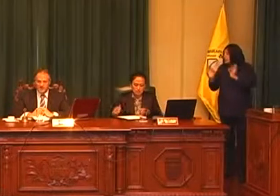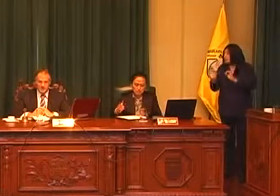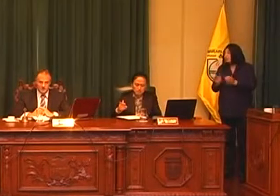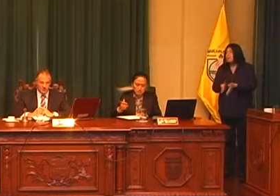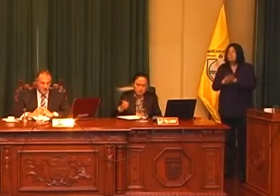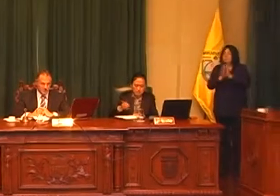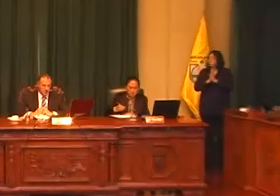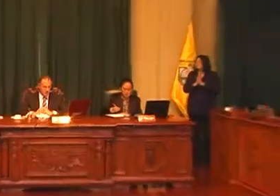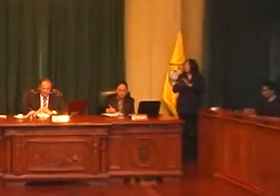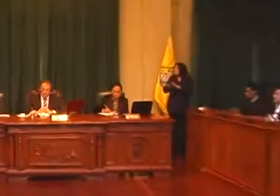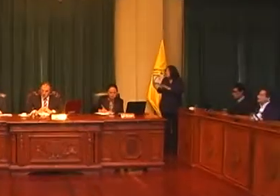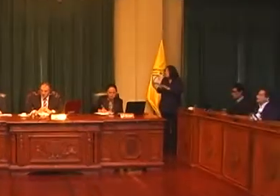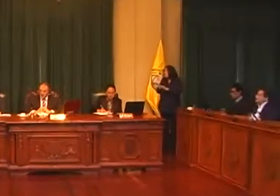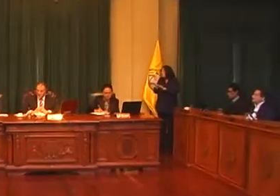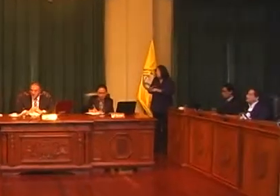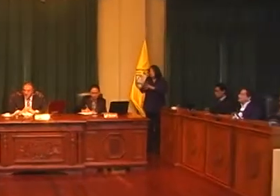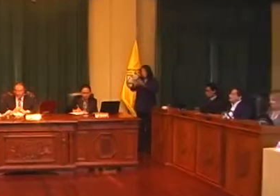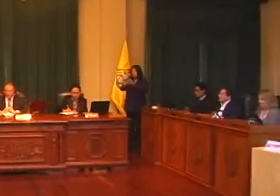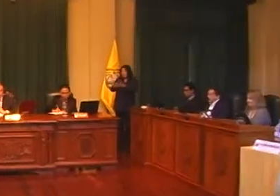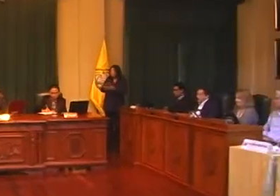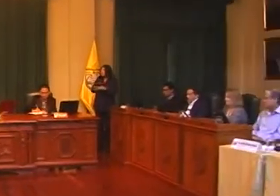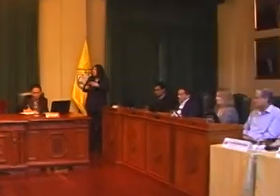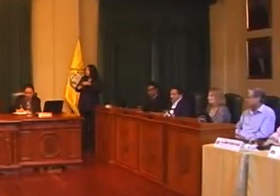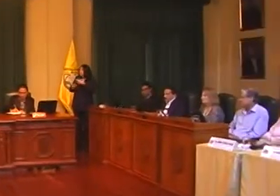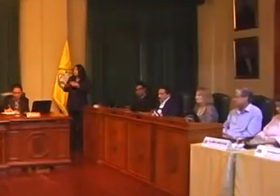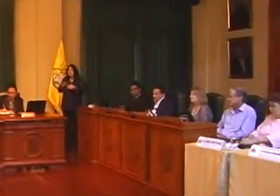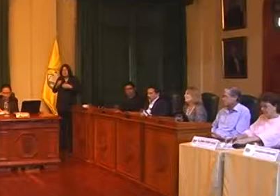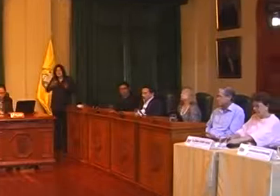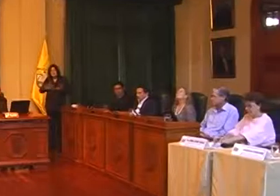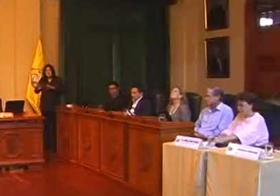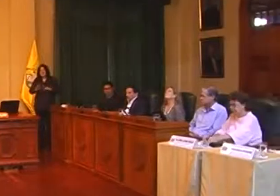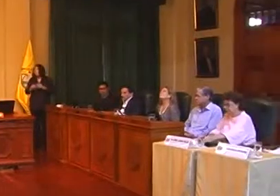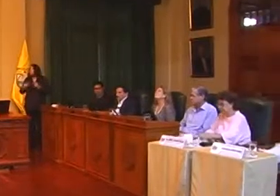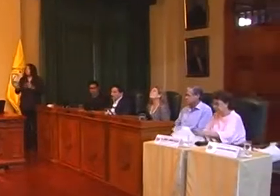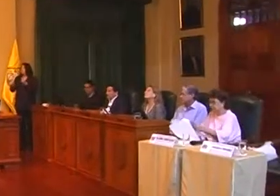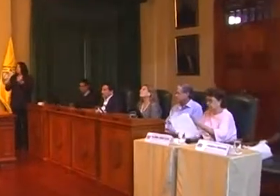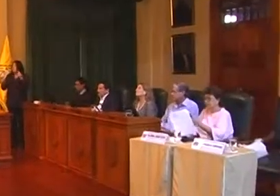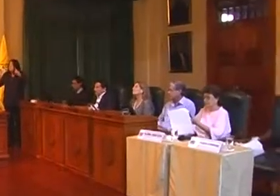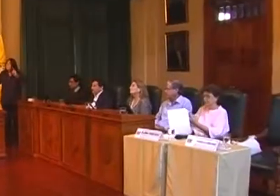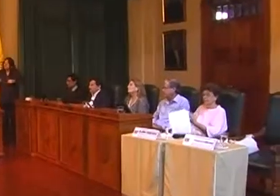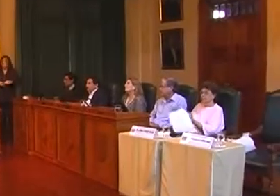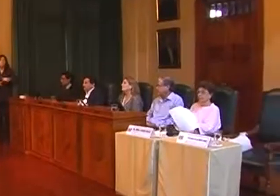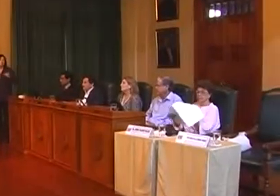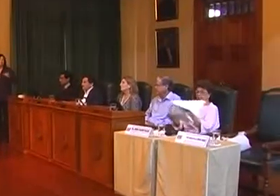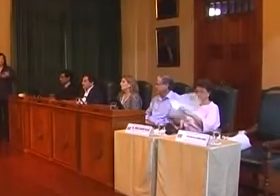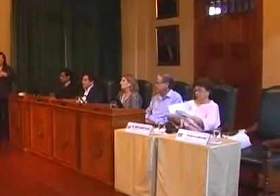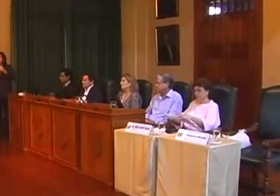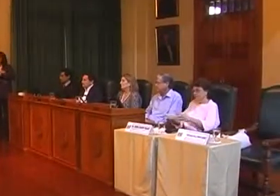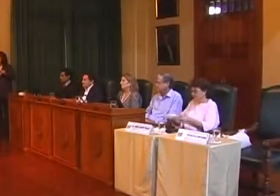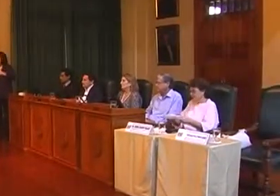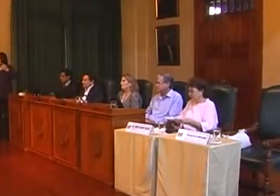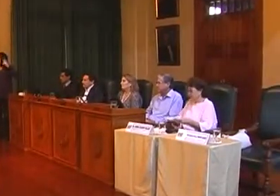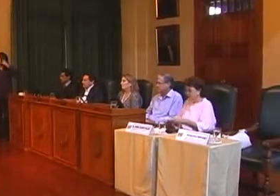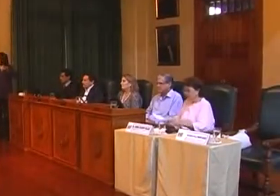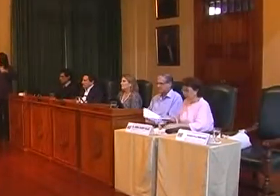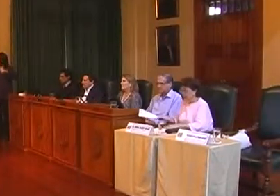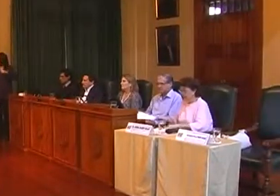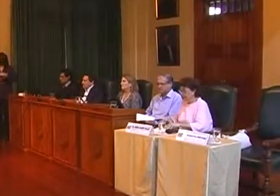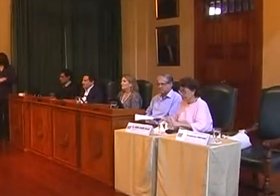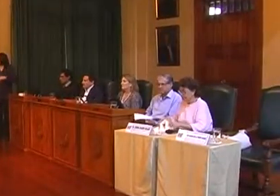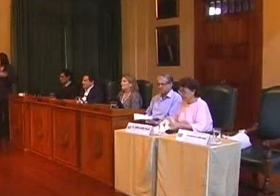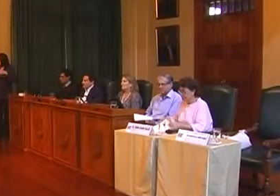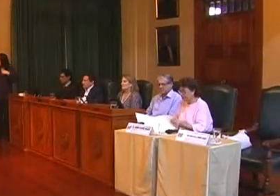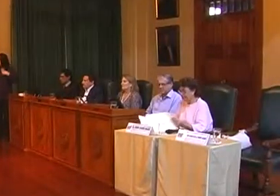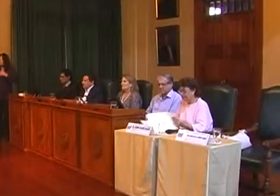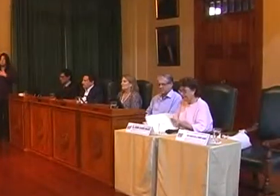tratar, voy a pedir la exoneración de aprobación del acta para la ejecución inmediata del acuerdo tomado. Por favor, aquellos miembros del Consejo de Coordinación Local que